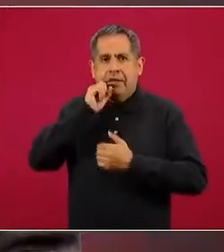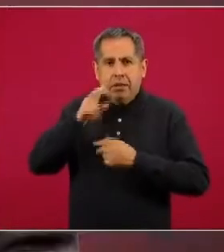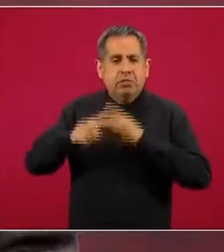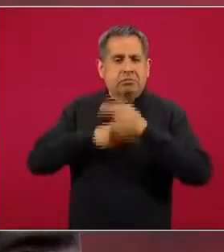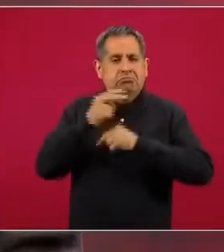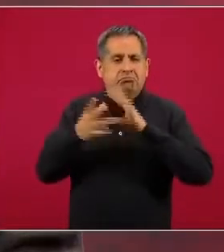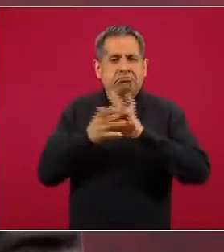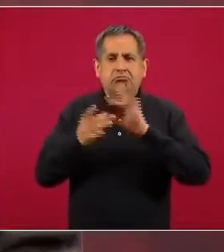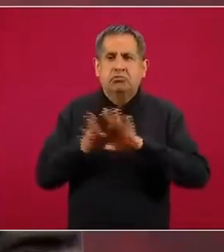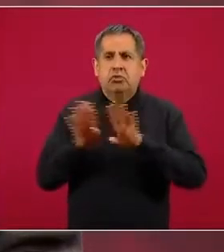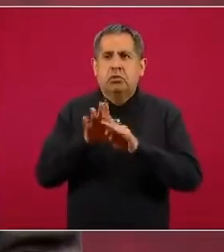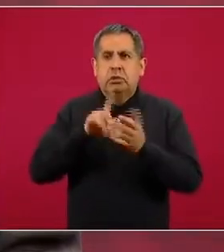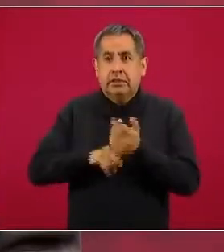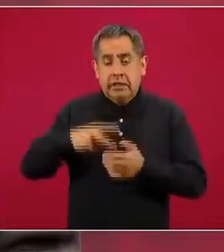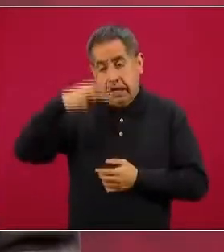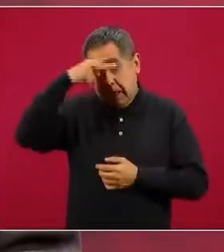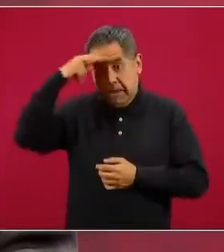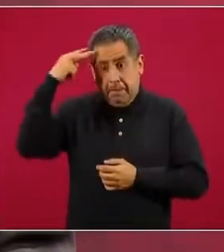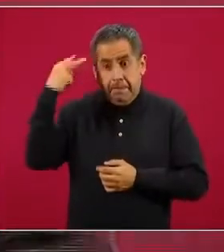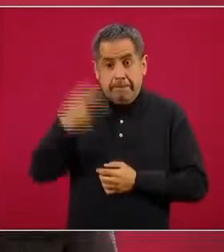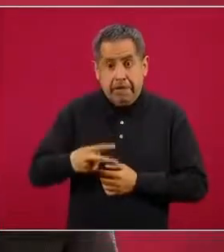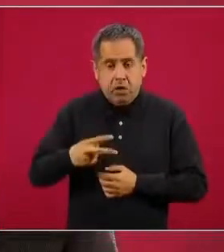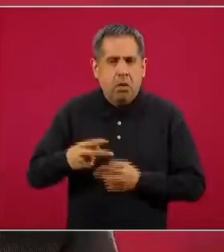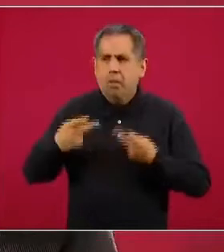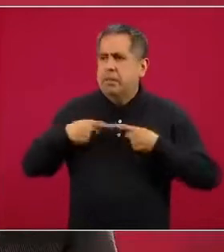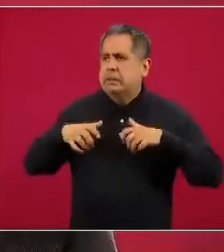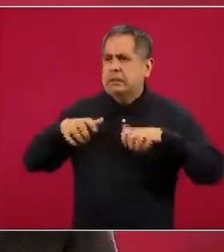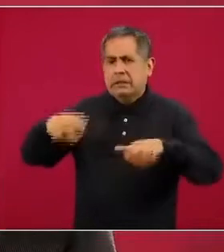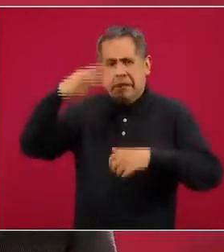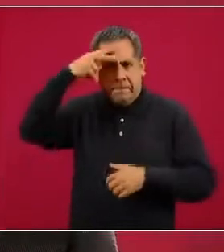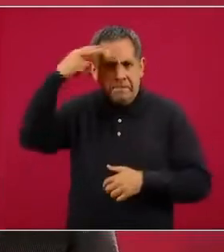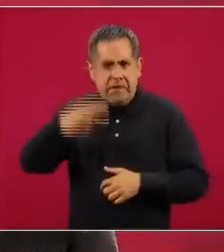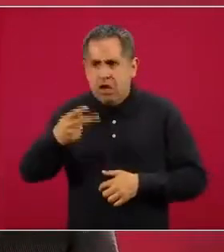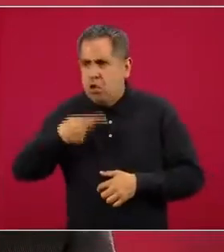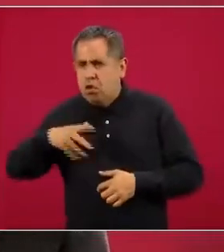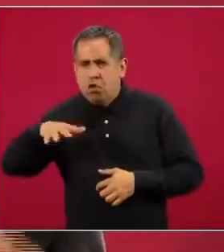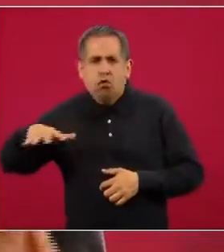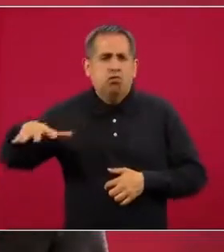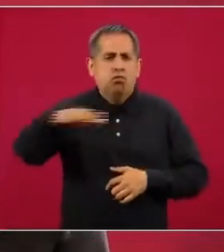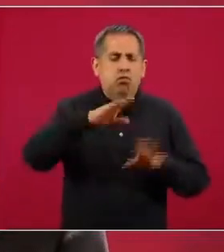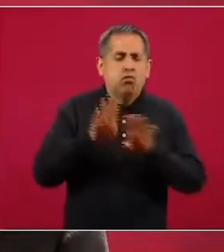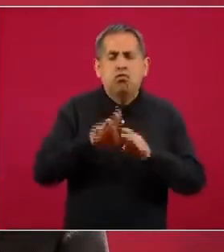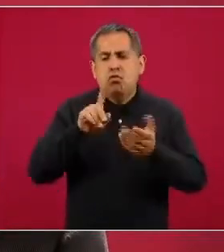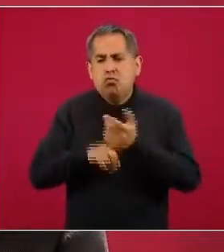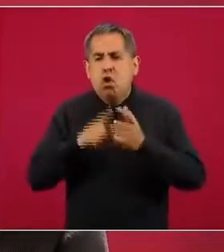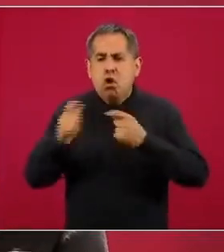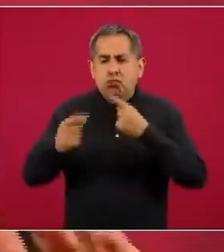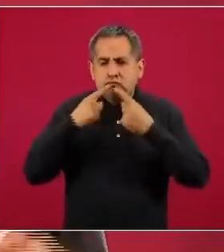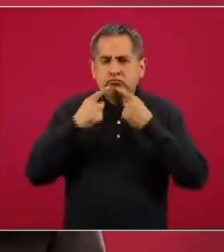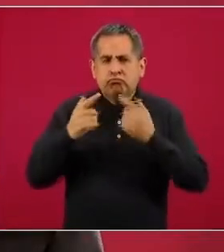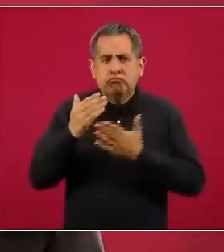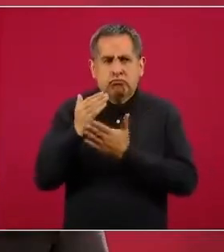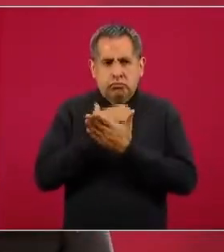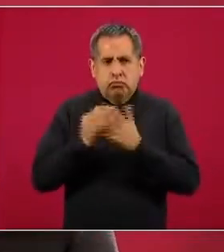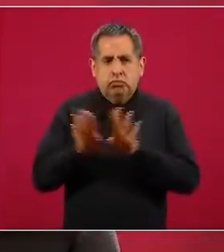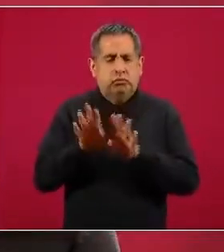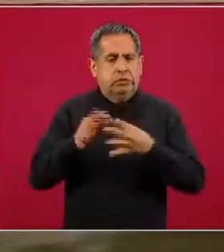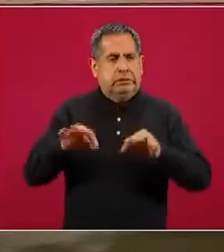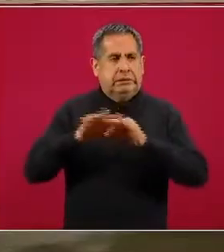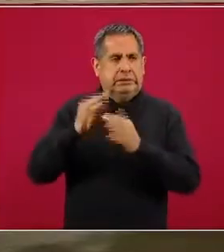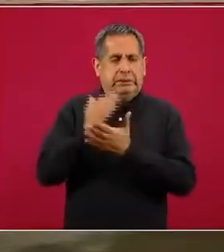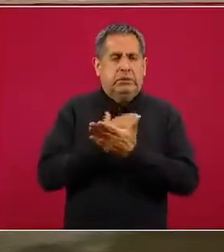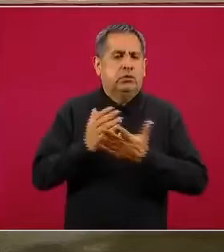ocasiones, cómo México, el pueblo de México, ha logrado reducir la movilidad de manera muy